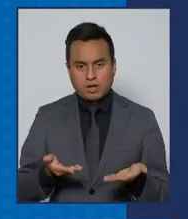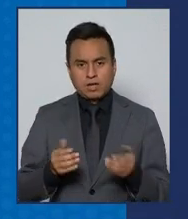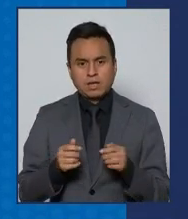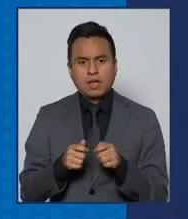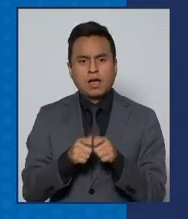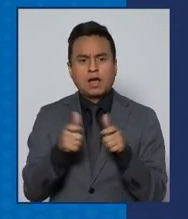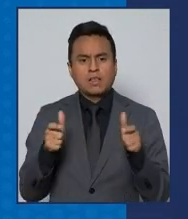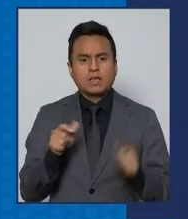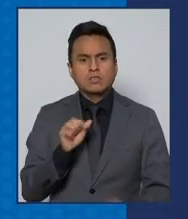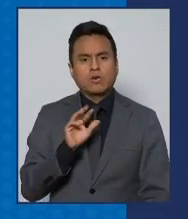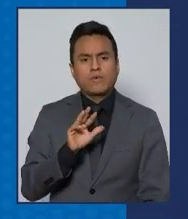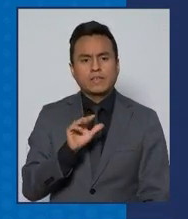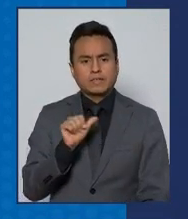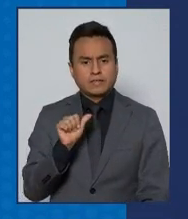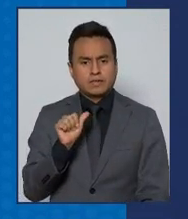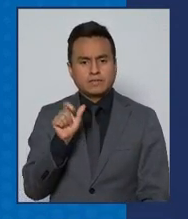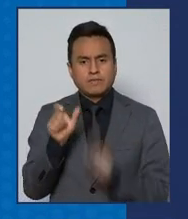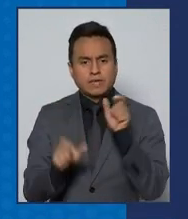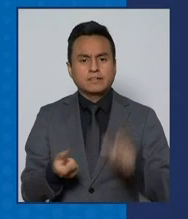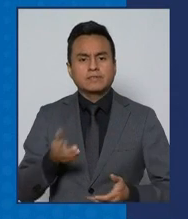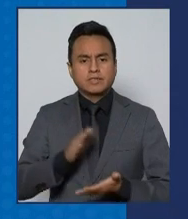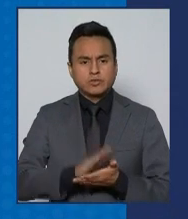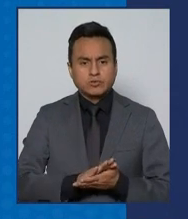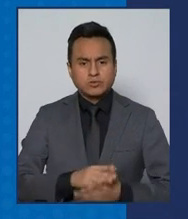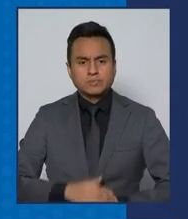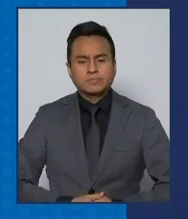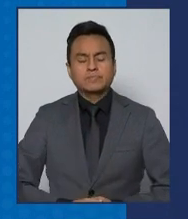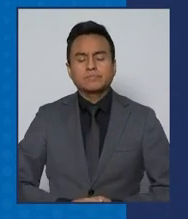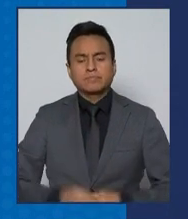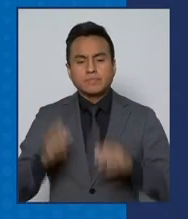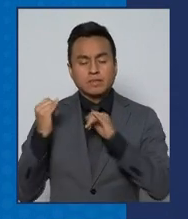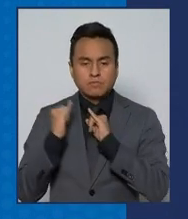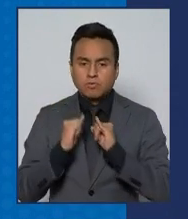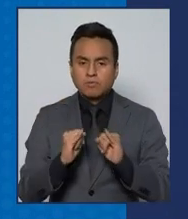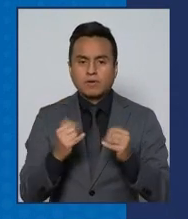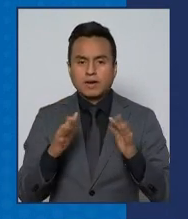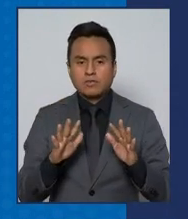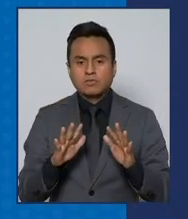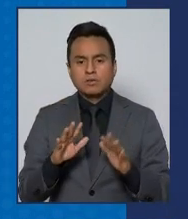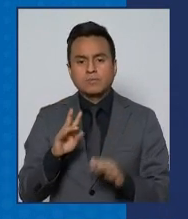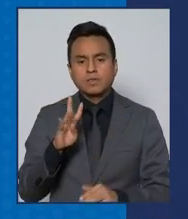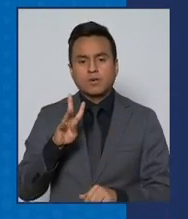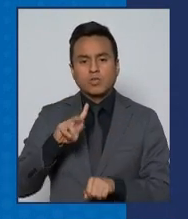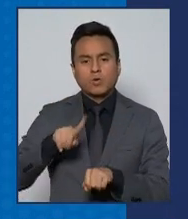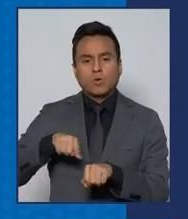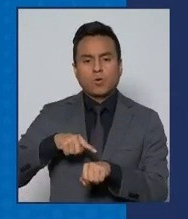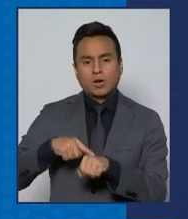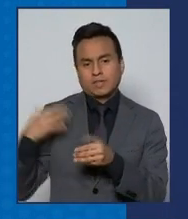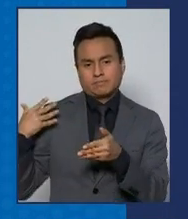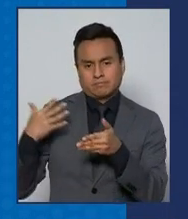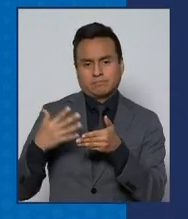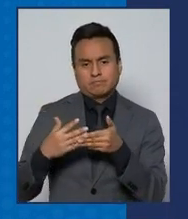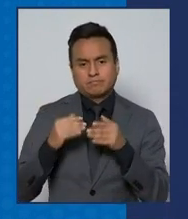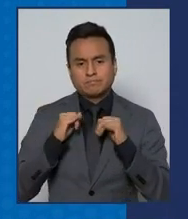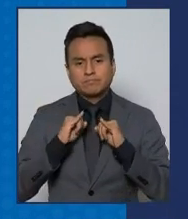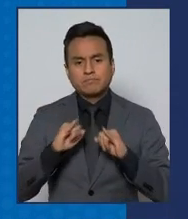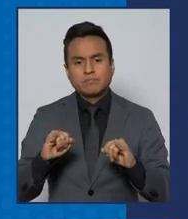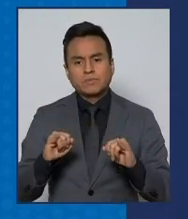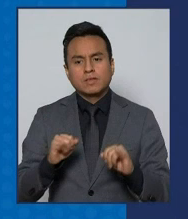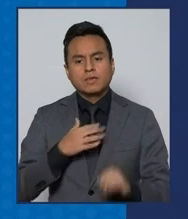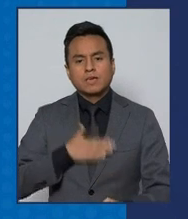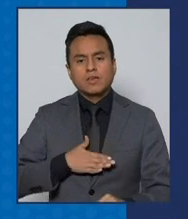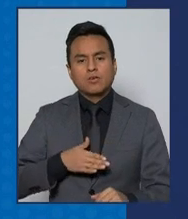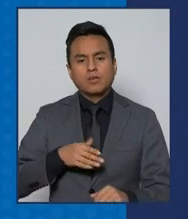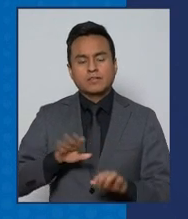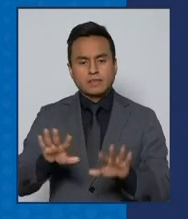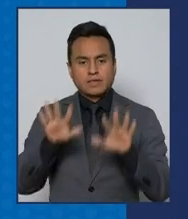alta, 96 fallecidos se informaron en las últimas 24 horas. Quiero resaltar que